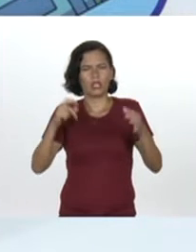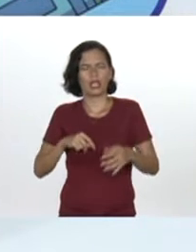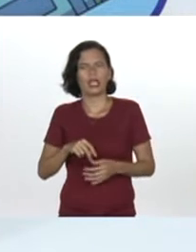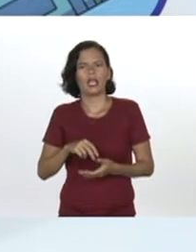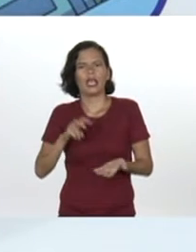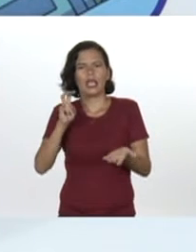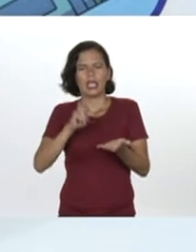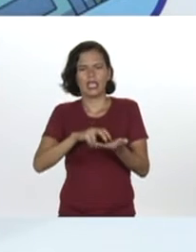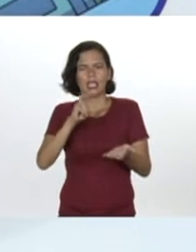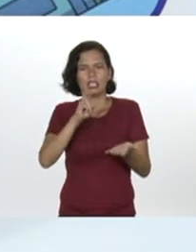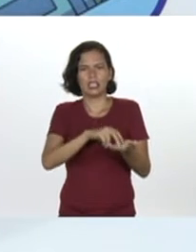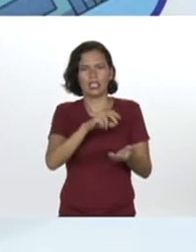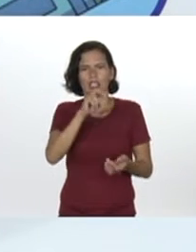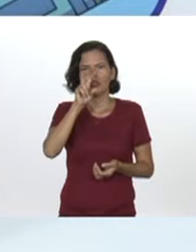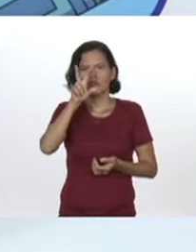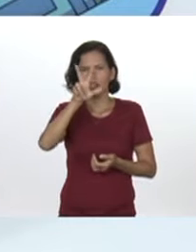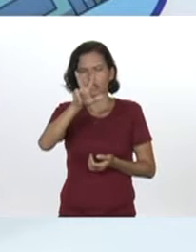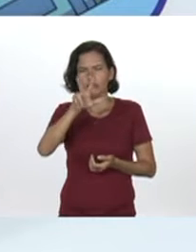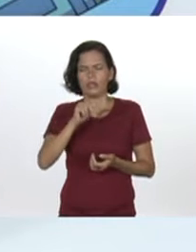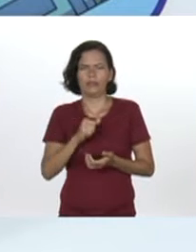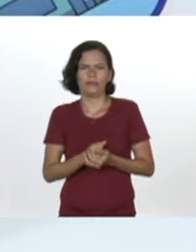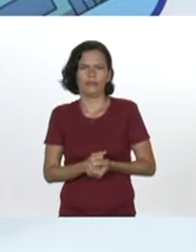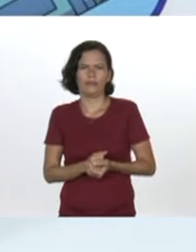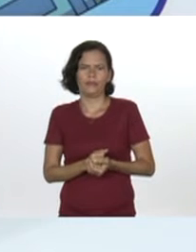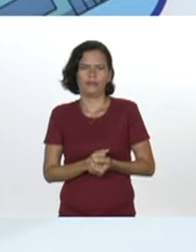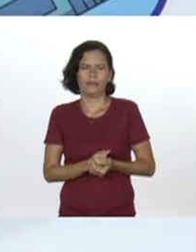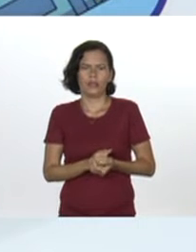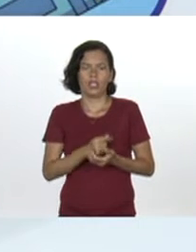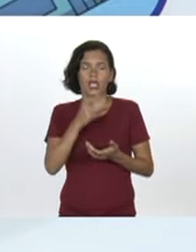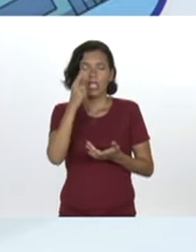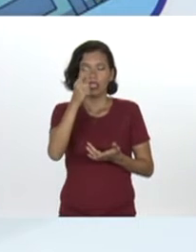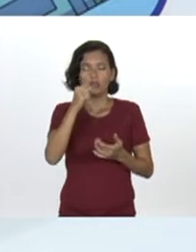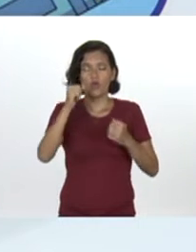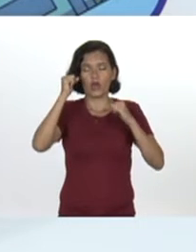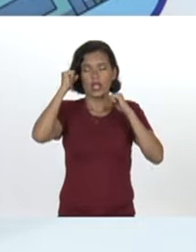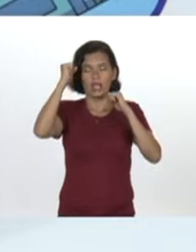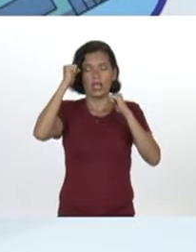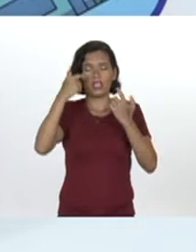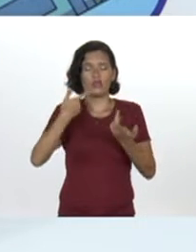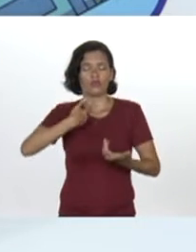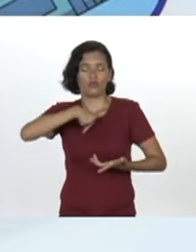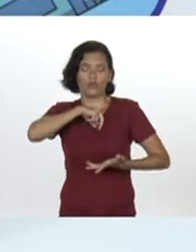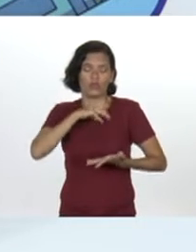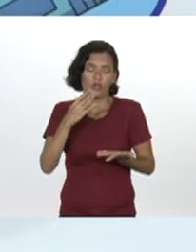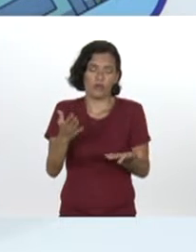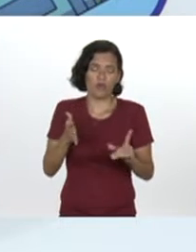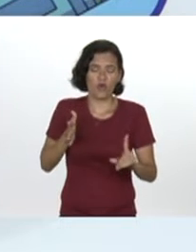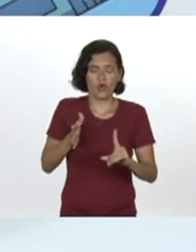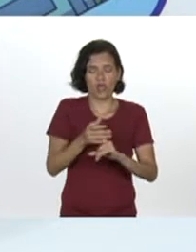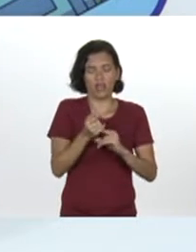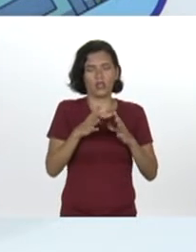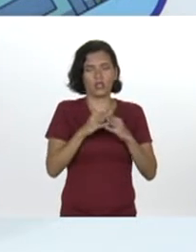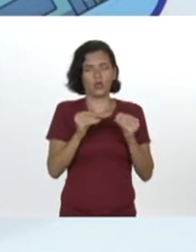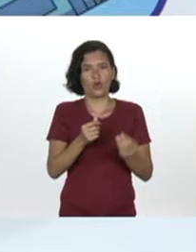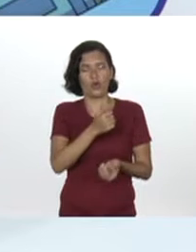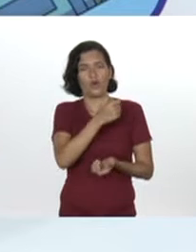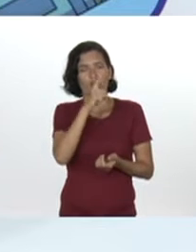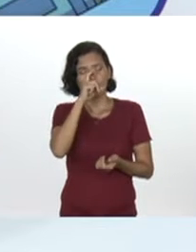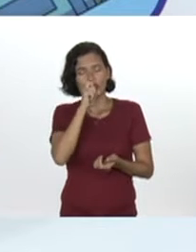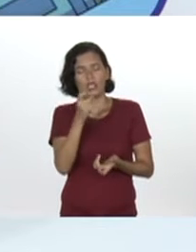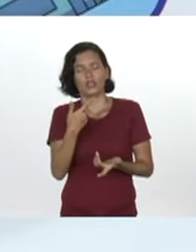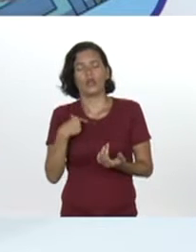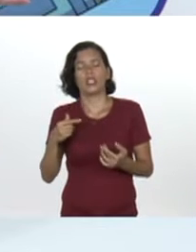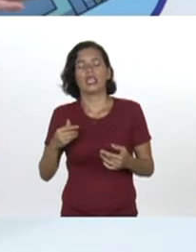¿Qué país representa? Creo que ya lo dije, porque ese es un mérito que hemos conseguido año tras año y que gracias a Yulimar Rojas